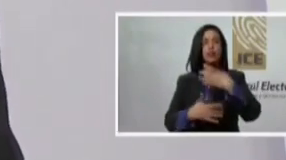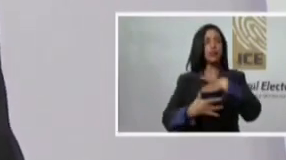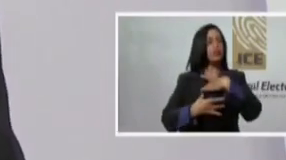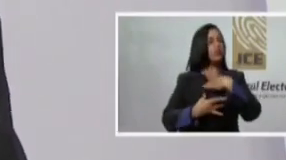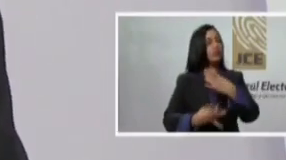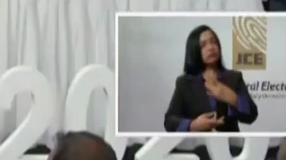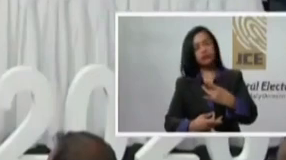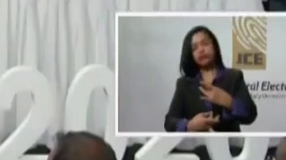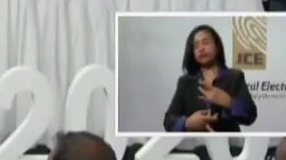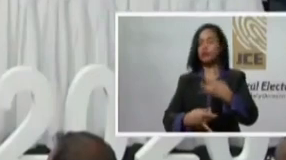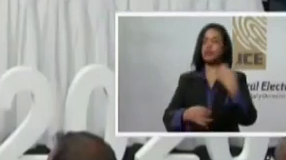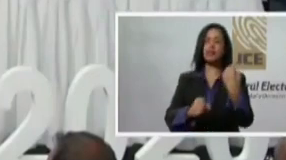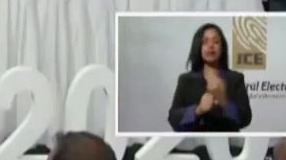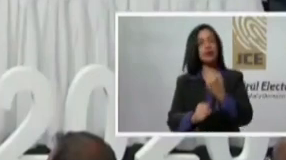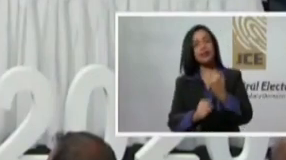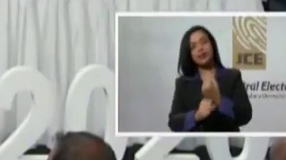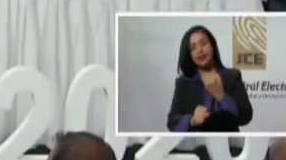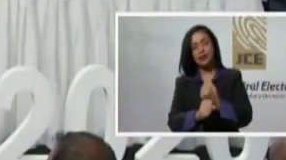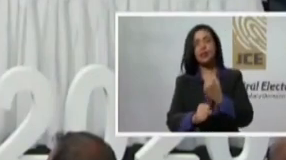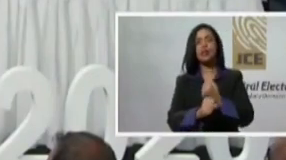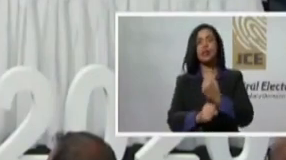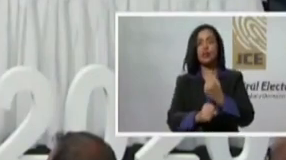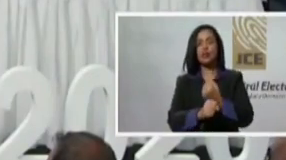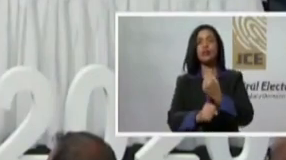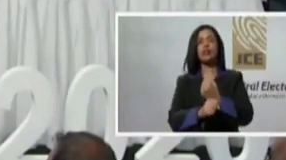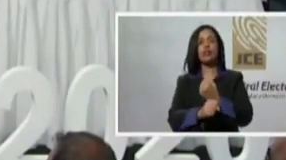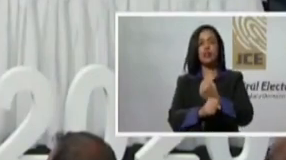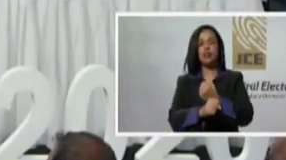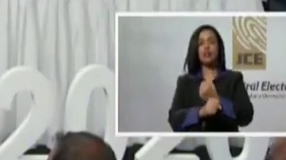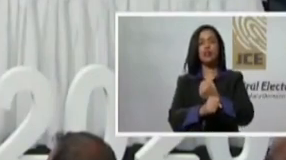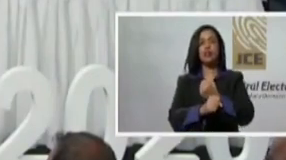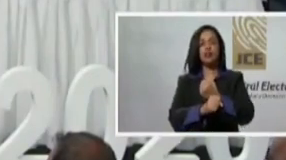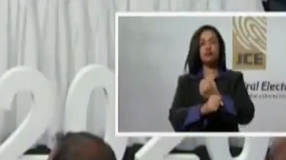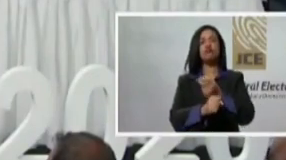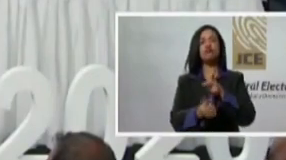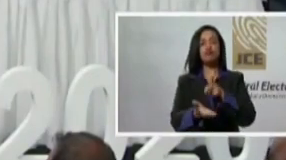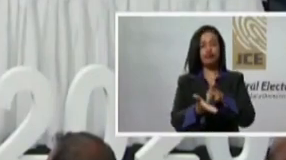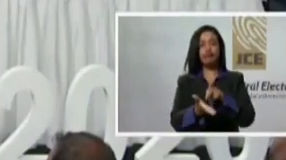trabajo honesto y dedicado.